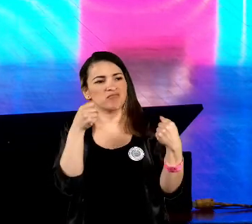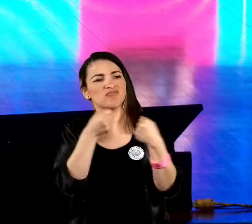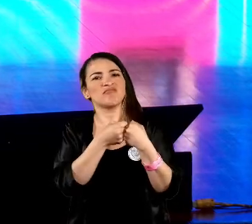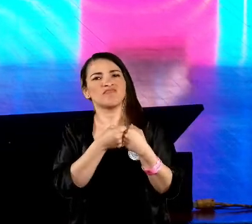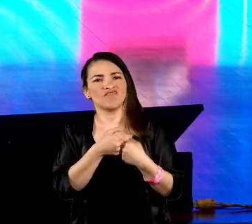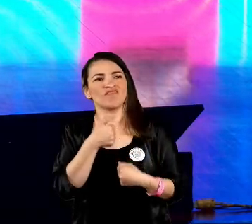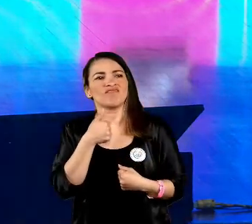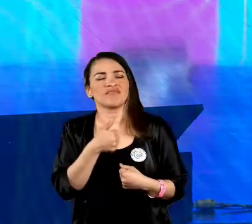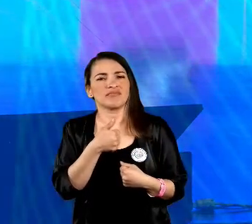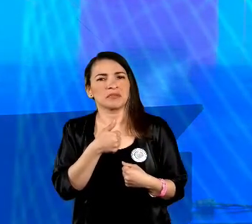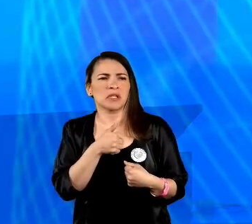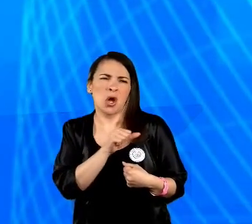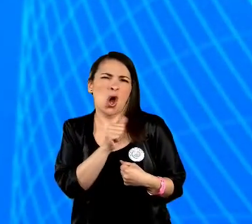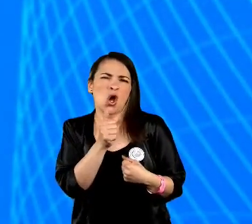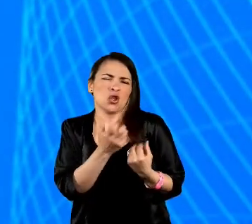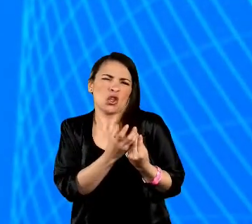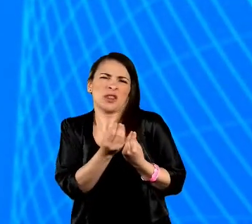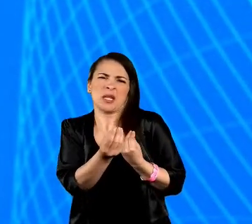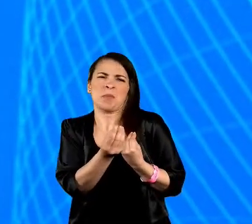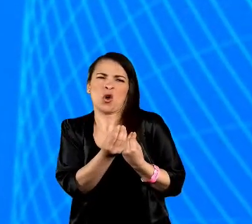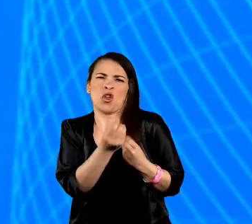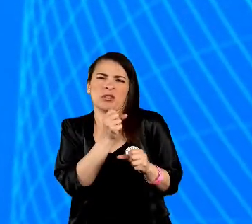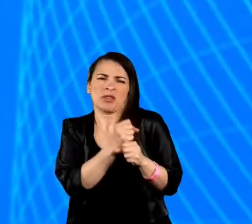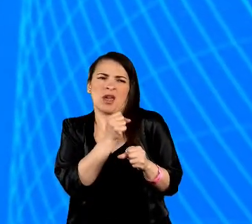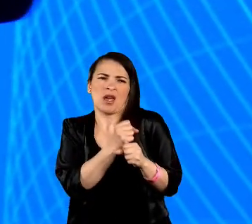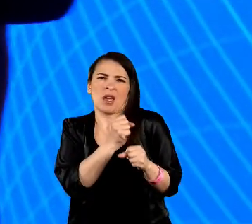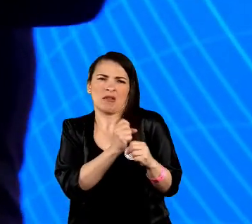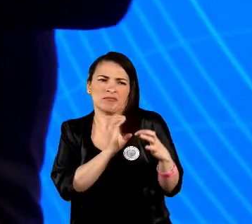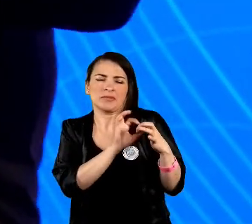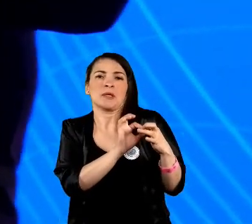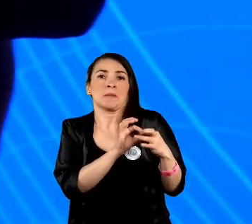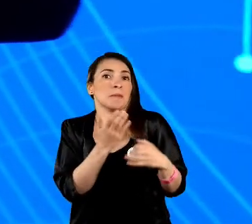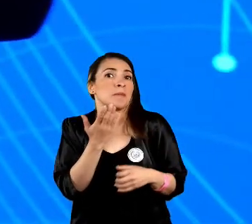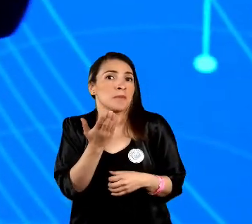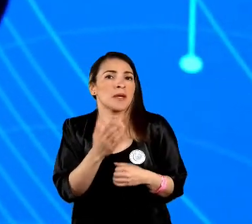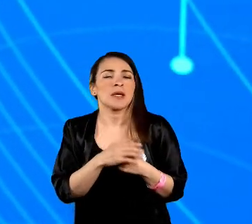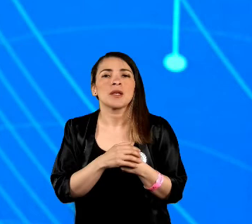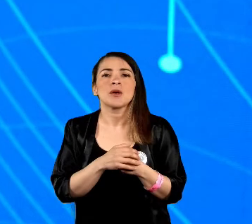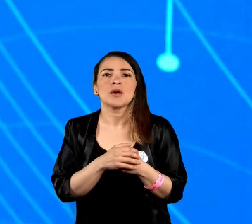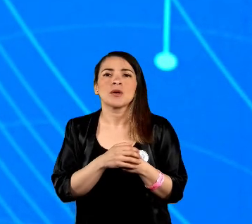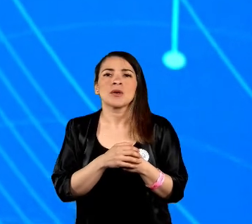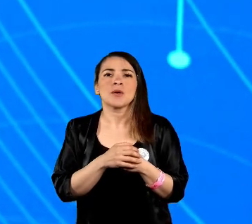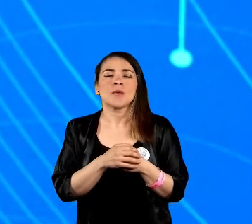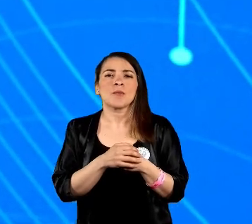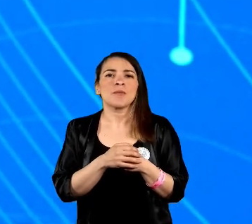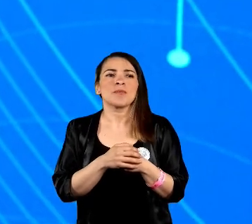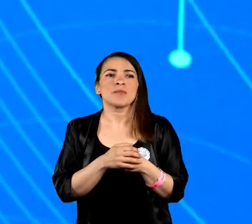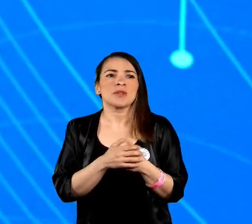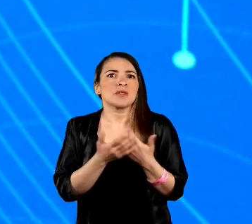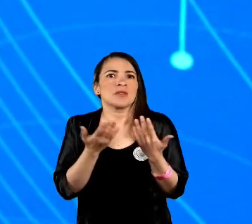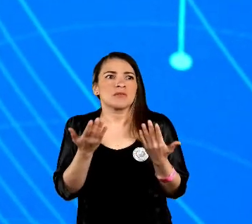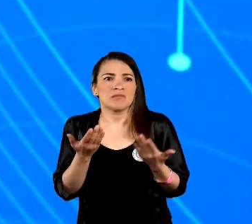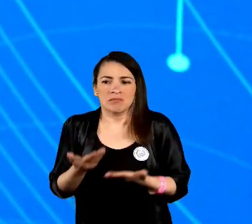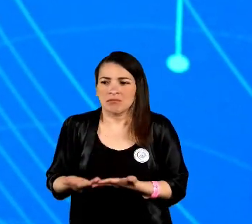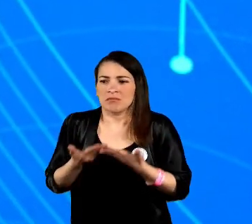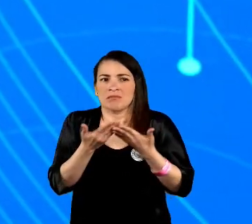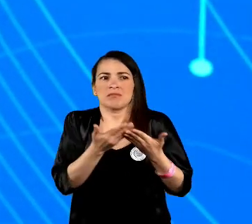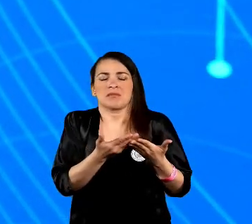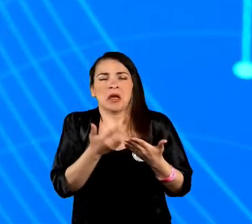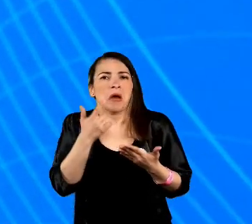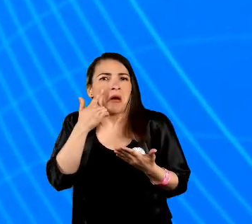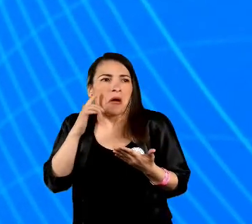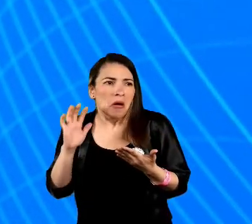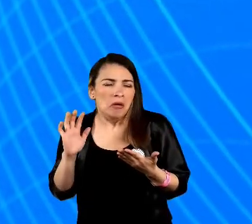Y tenemos otro tipo de vinculación cómo salimos fue así fue un mecanismo de entender que podíamos ofrecer en su momento y